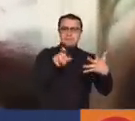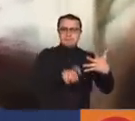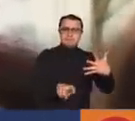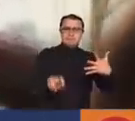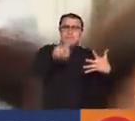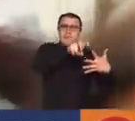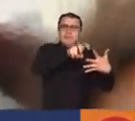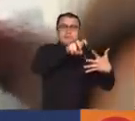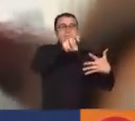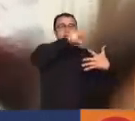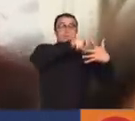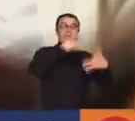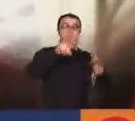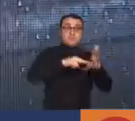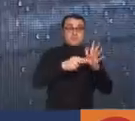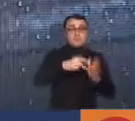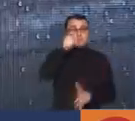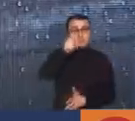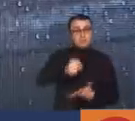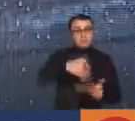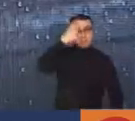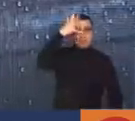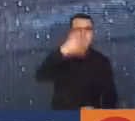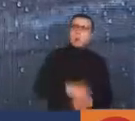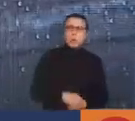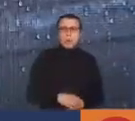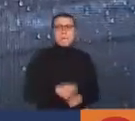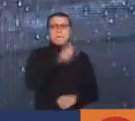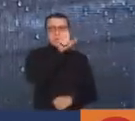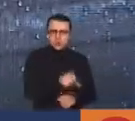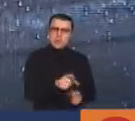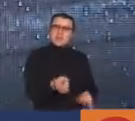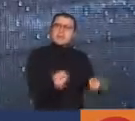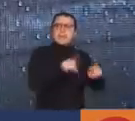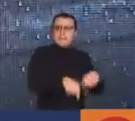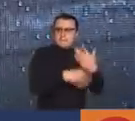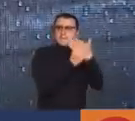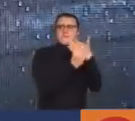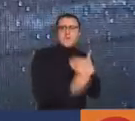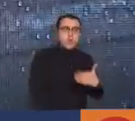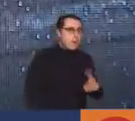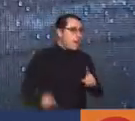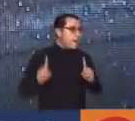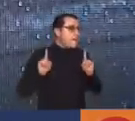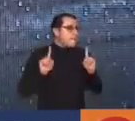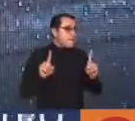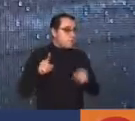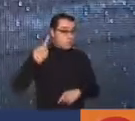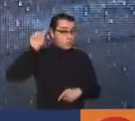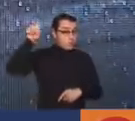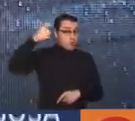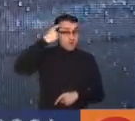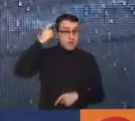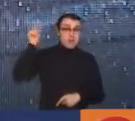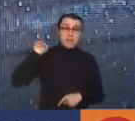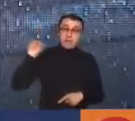recibe el subsidio sea rica, es pobre, pero los gobiernos fueron